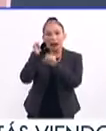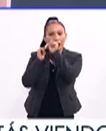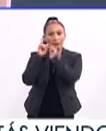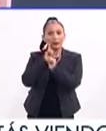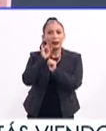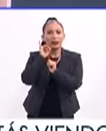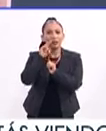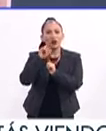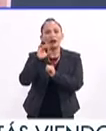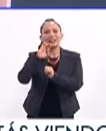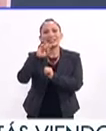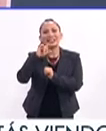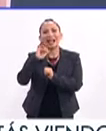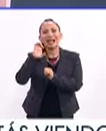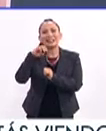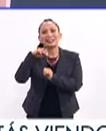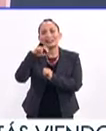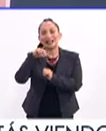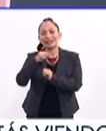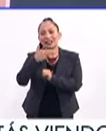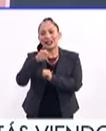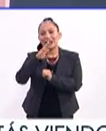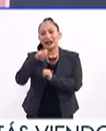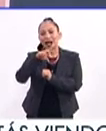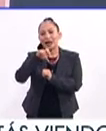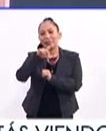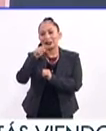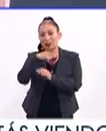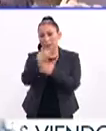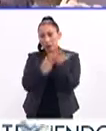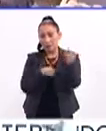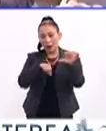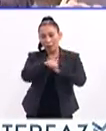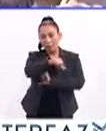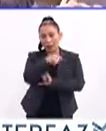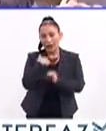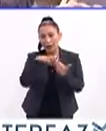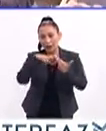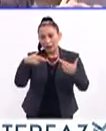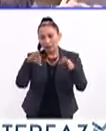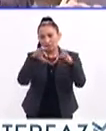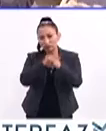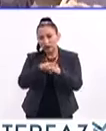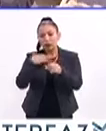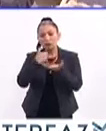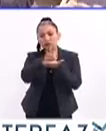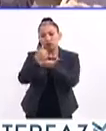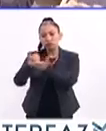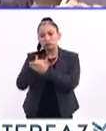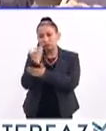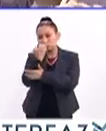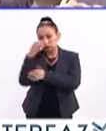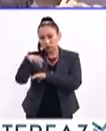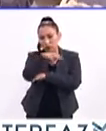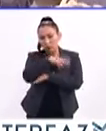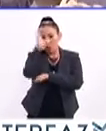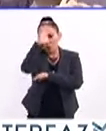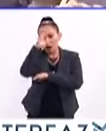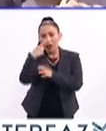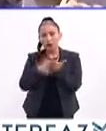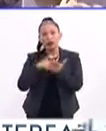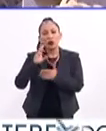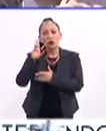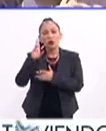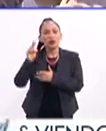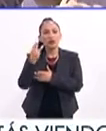arqueóloga Ivonne Cristina Encinas Hernández del Programa de Intercambio, Vinculación y Cooperación Académica y Cultura de la